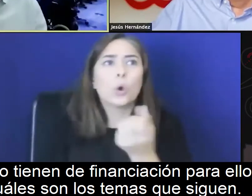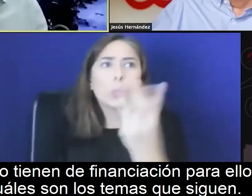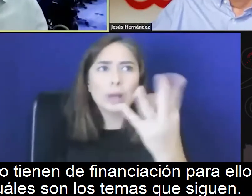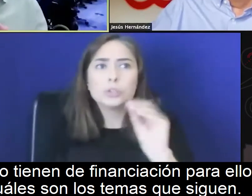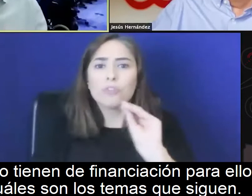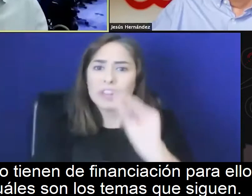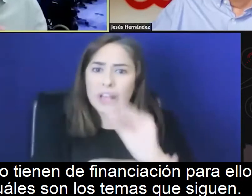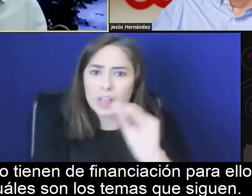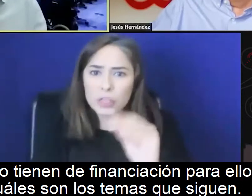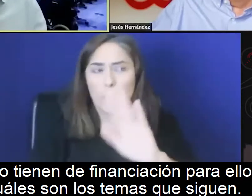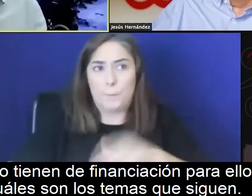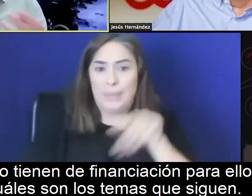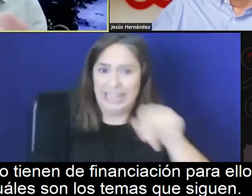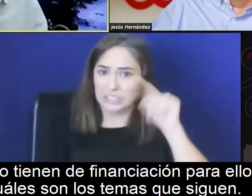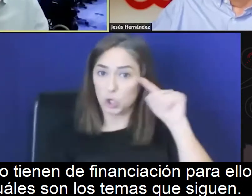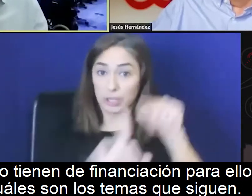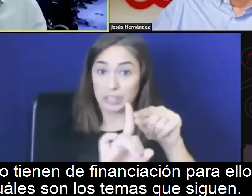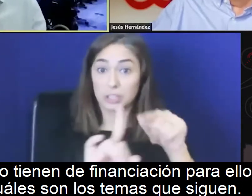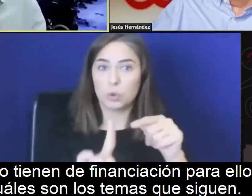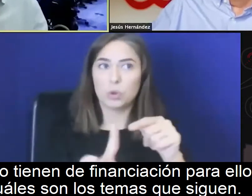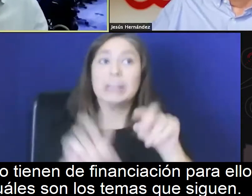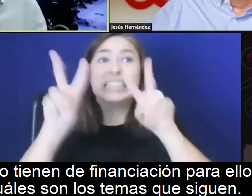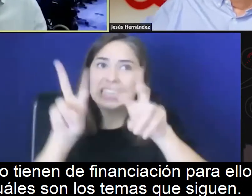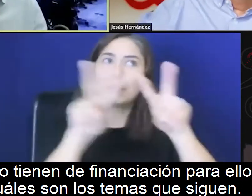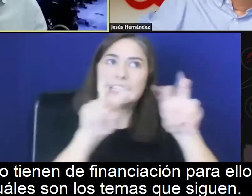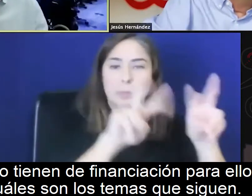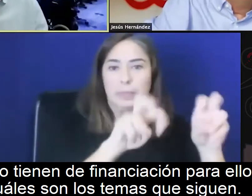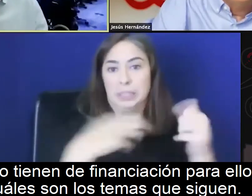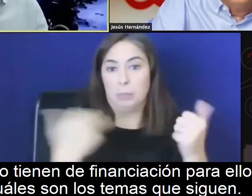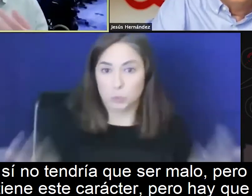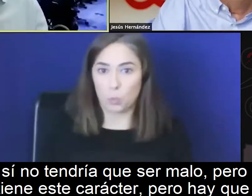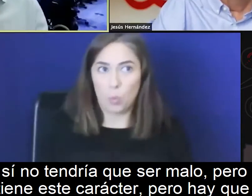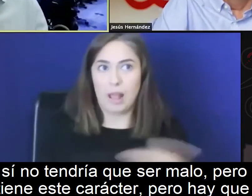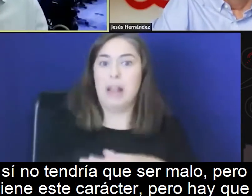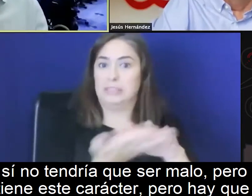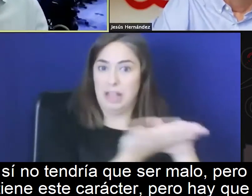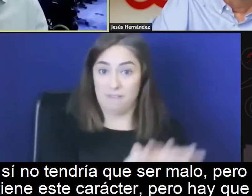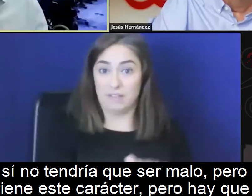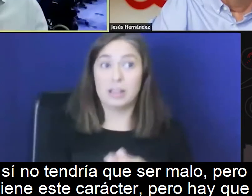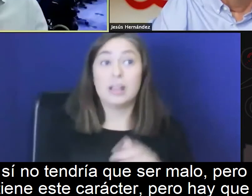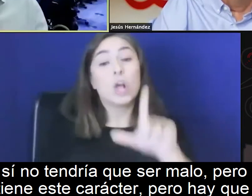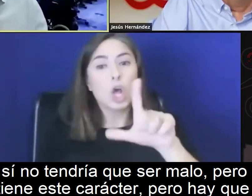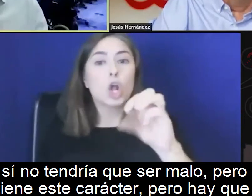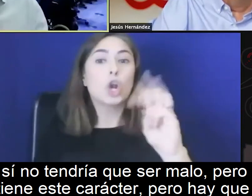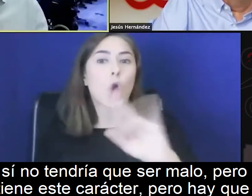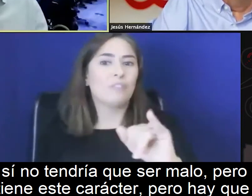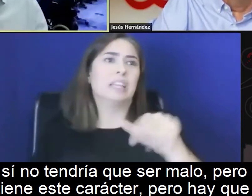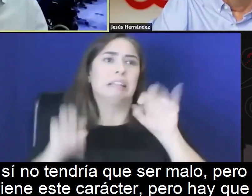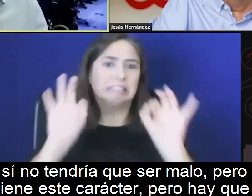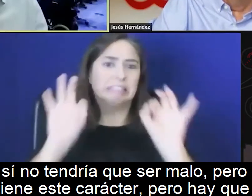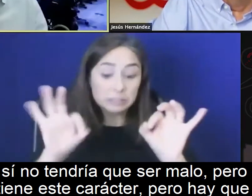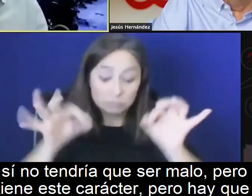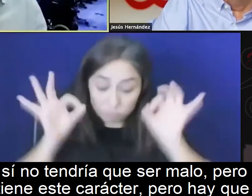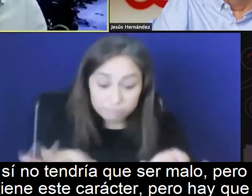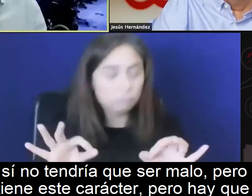ello y qué son los temas, cuáles son los temas que siguen. O sea, el lobby en sí no tendría por qué ser malo, pero sí que es